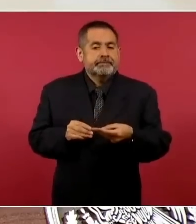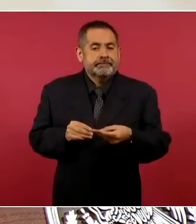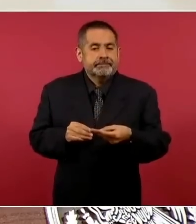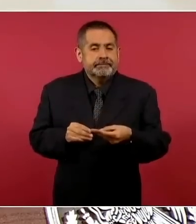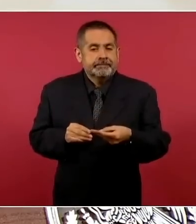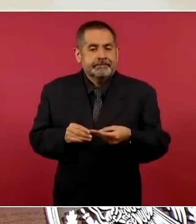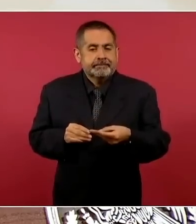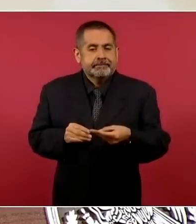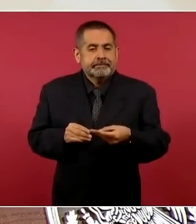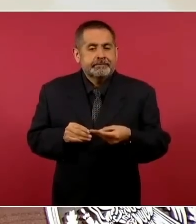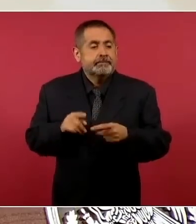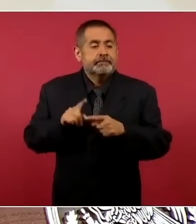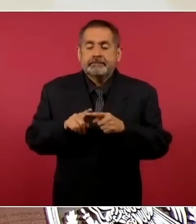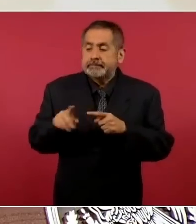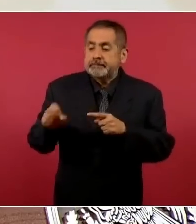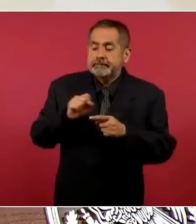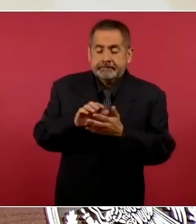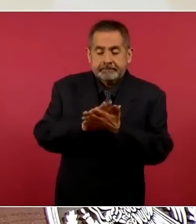para hacer un libro.